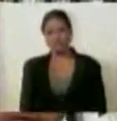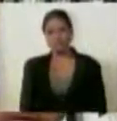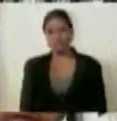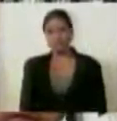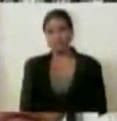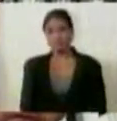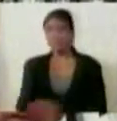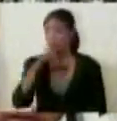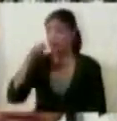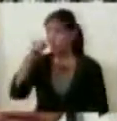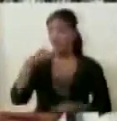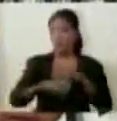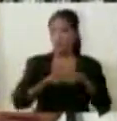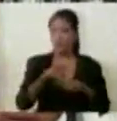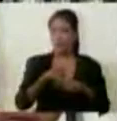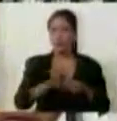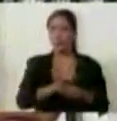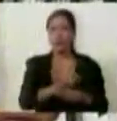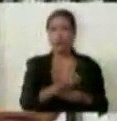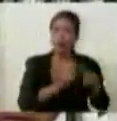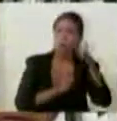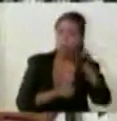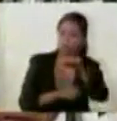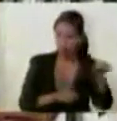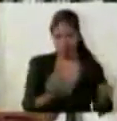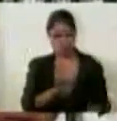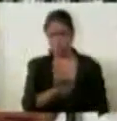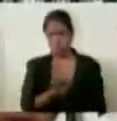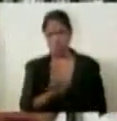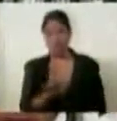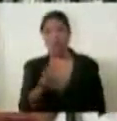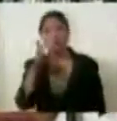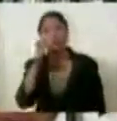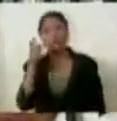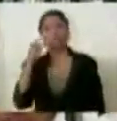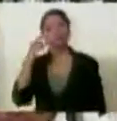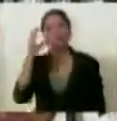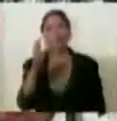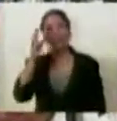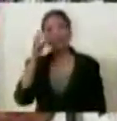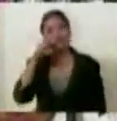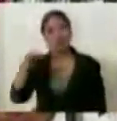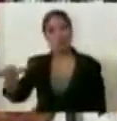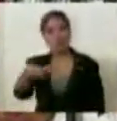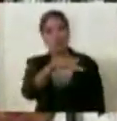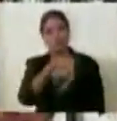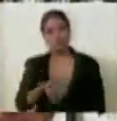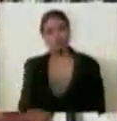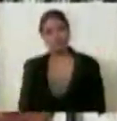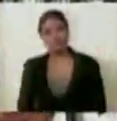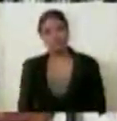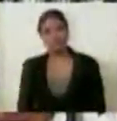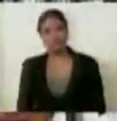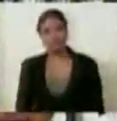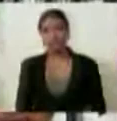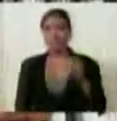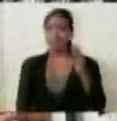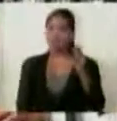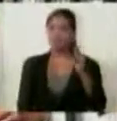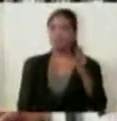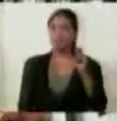Y Nicolás lo hizo, no haciéndole caso a ellos, haciéndole caso a la conciencia de un pueblo y a esta